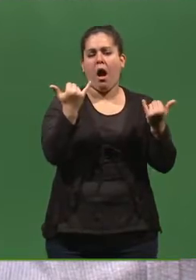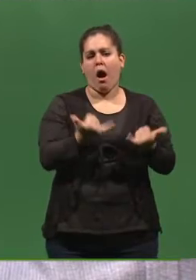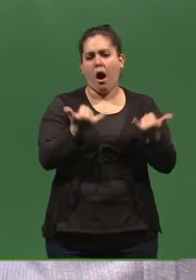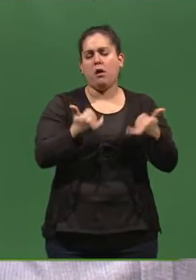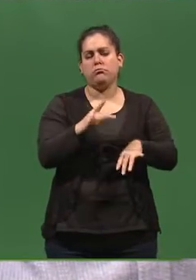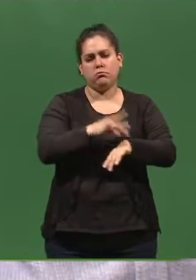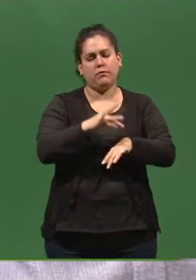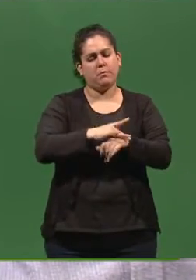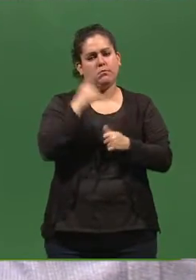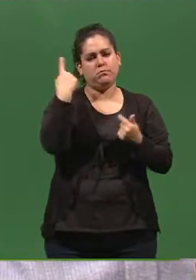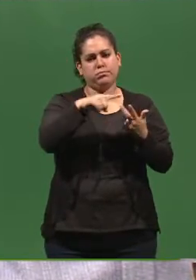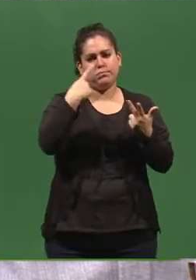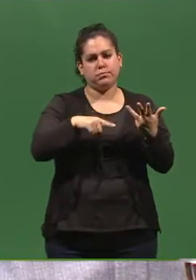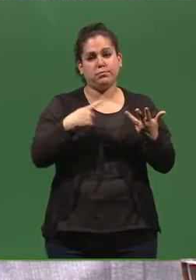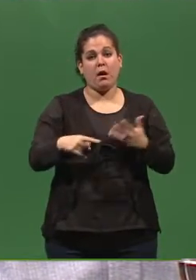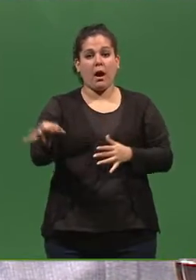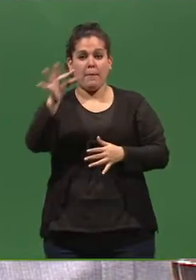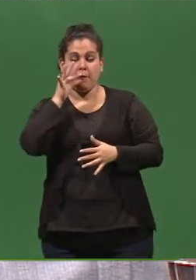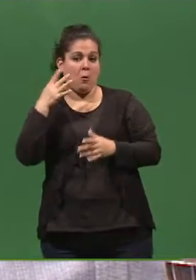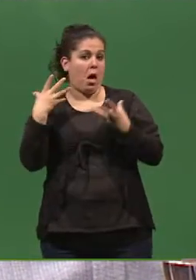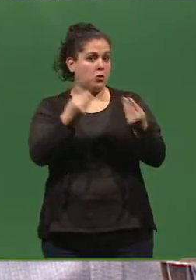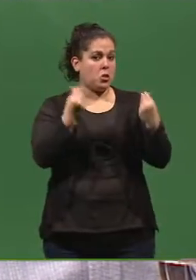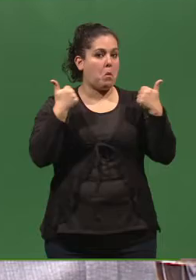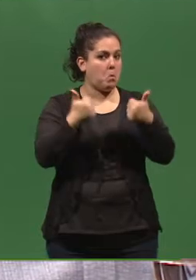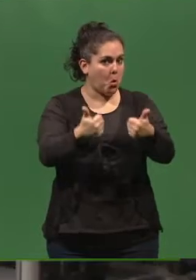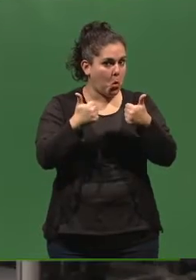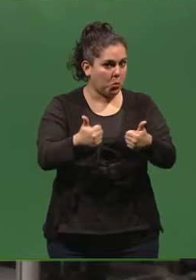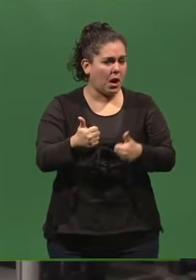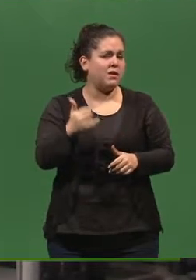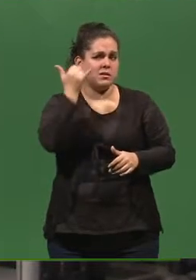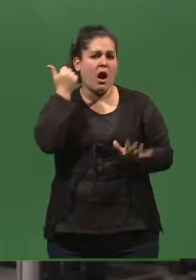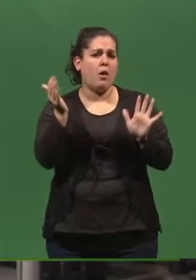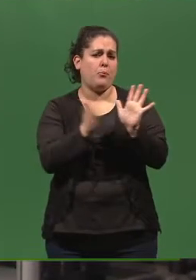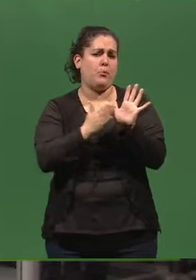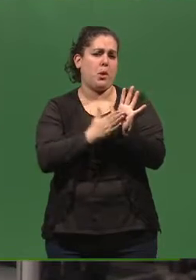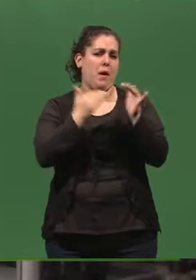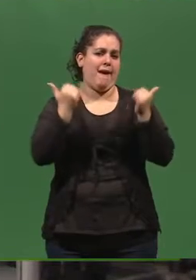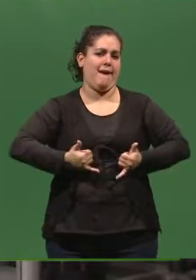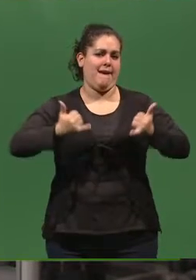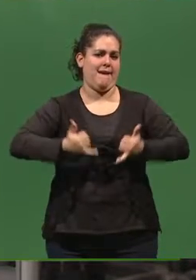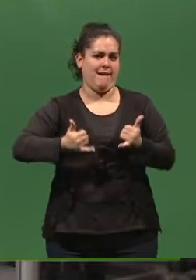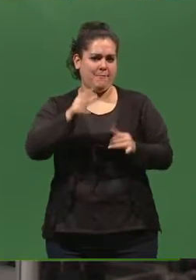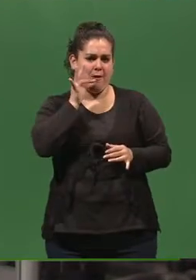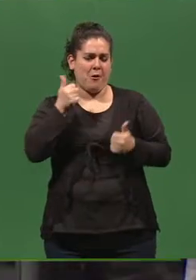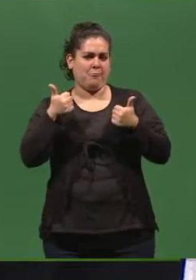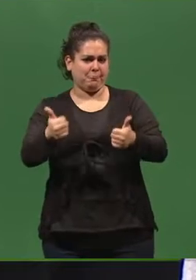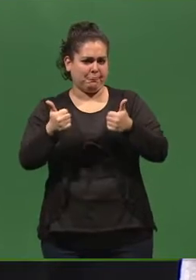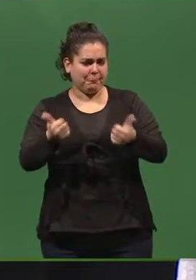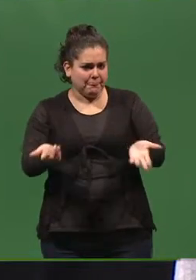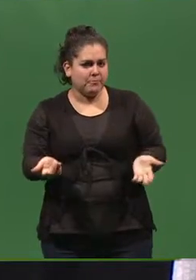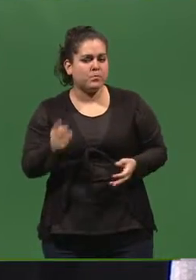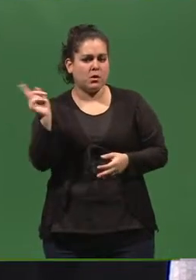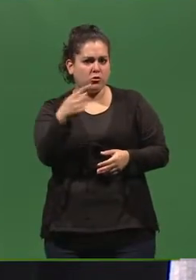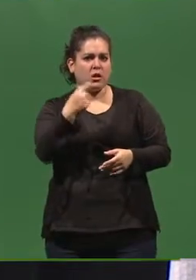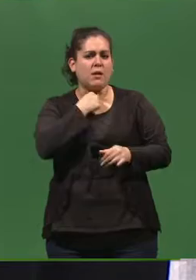Bueno, hay un montón de patologías donde la marihuana está entrando muy bien, donde está más que probado que está funcionando y